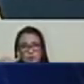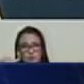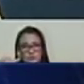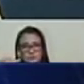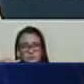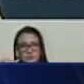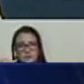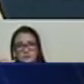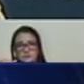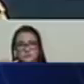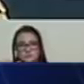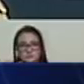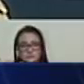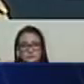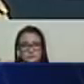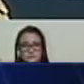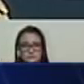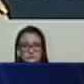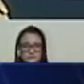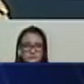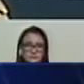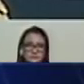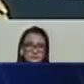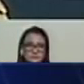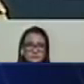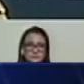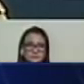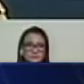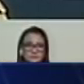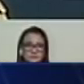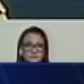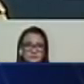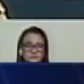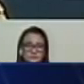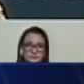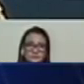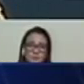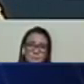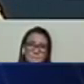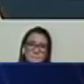acompañar a nuestros militantes que quieren votar por nosotros. Ahora miren esto.